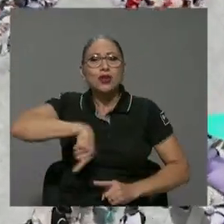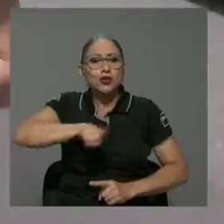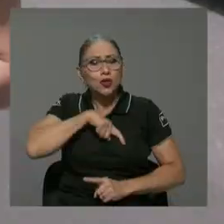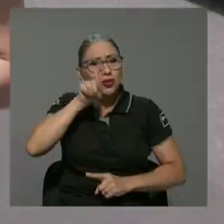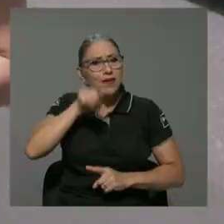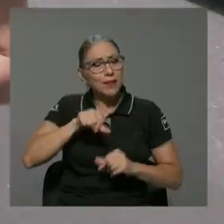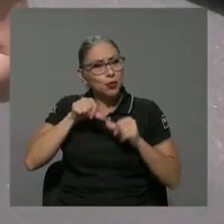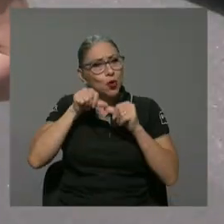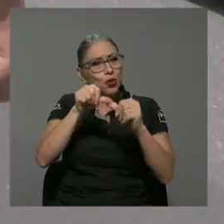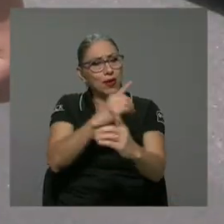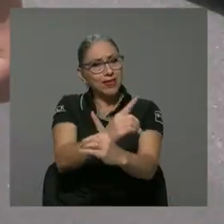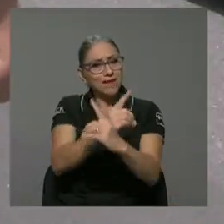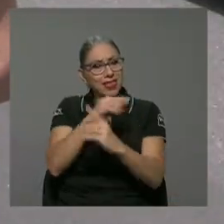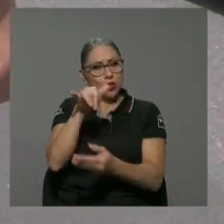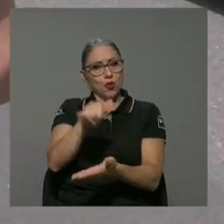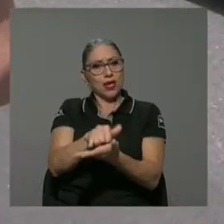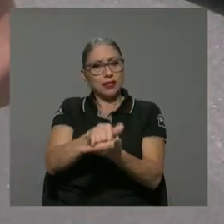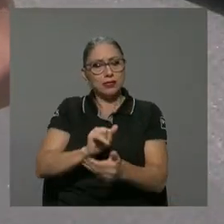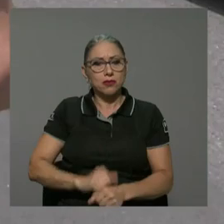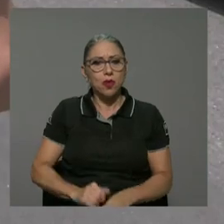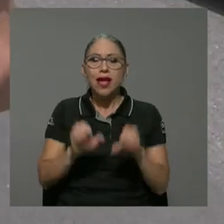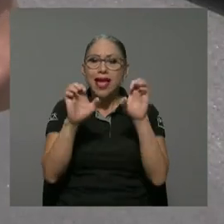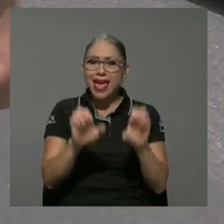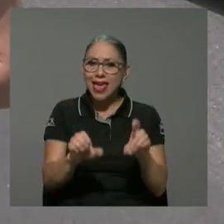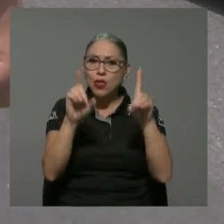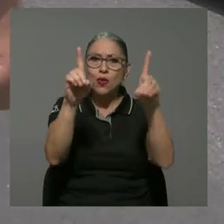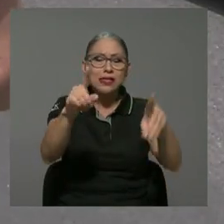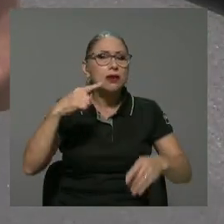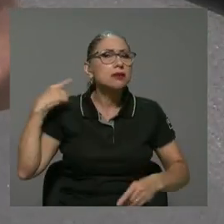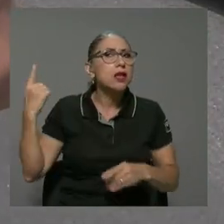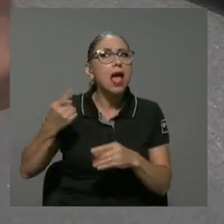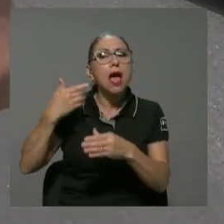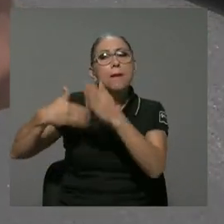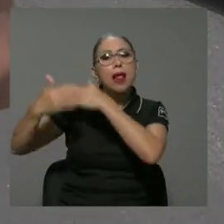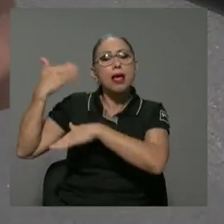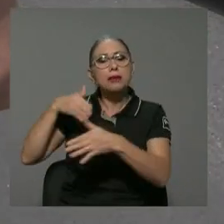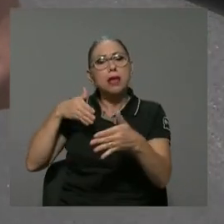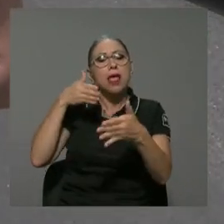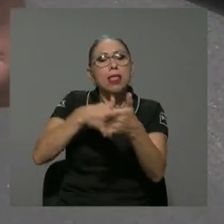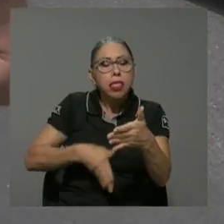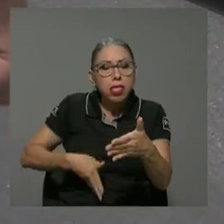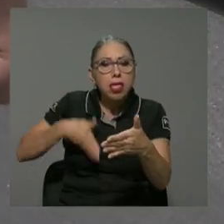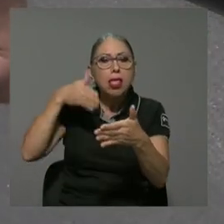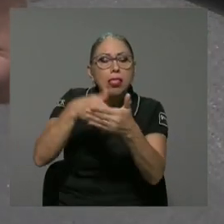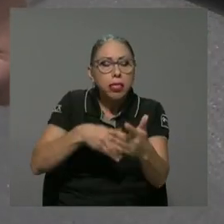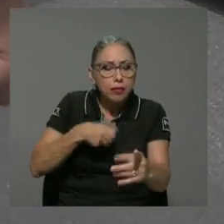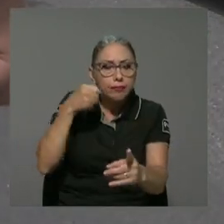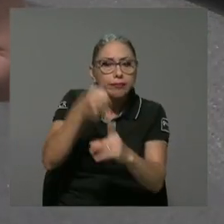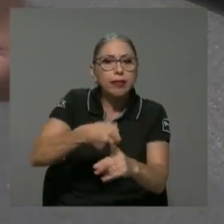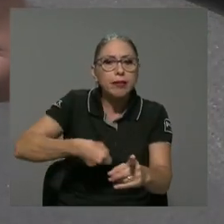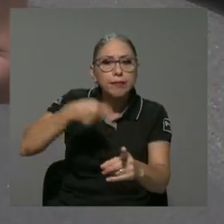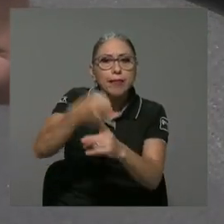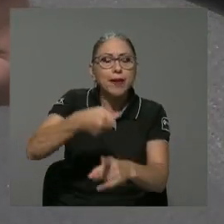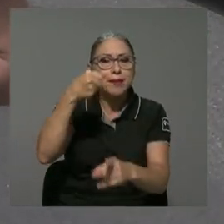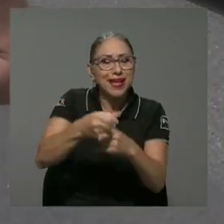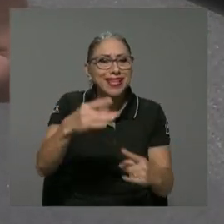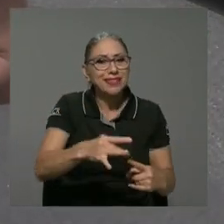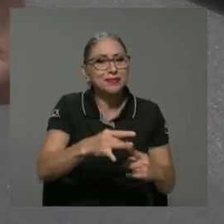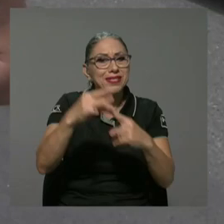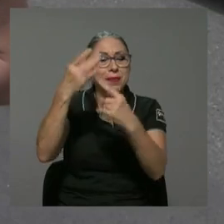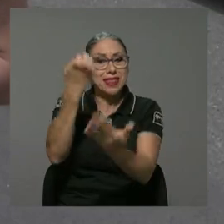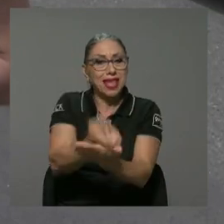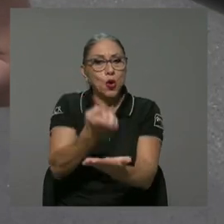todos sus extremos ha venido siendo golpeada. Y sobre todo en la parte económica, en la